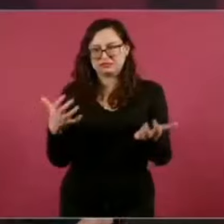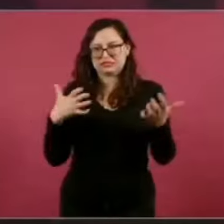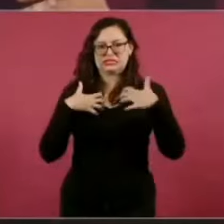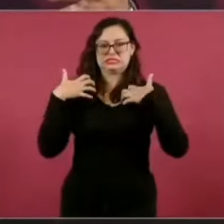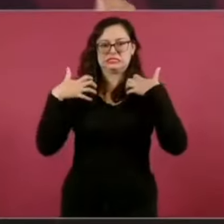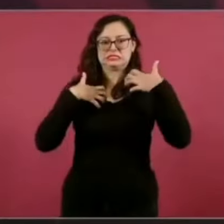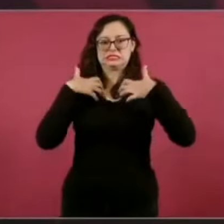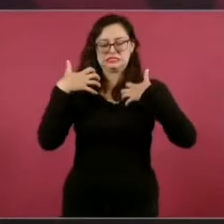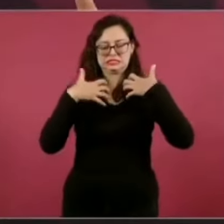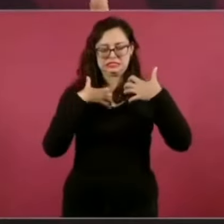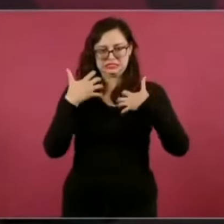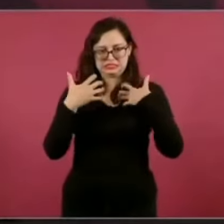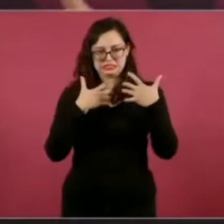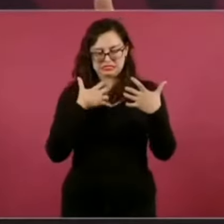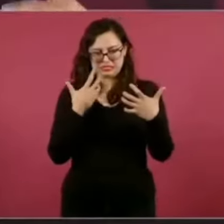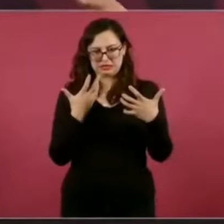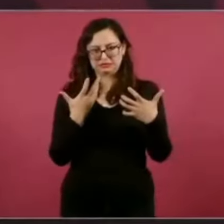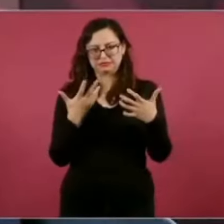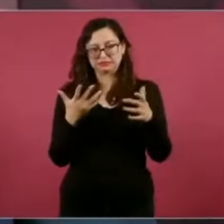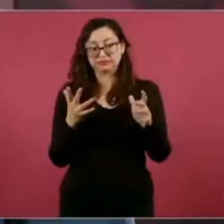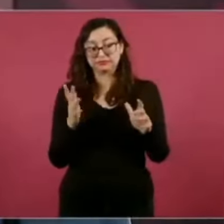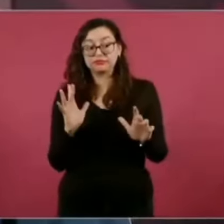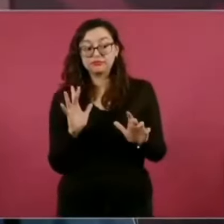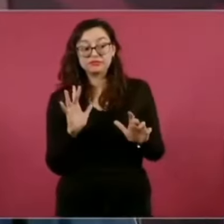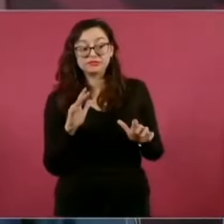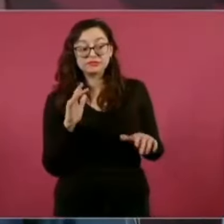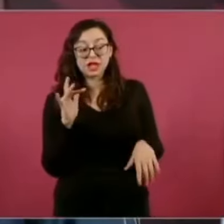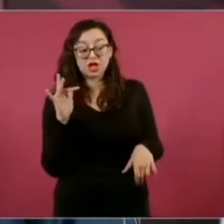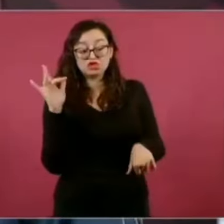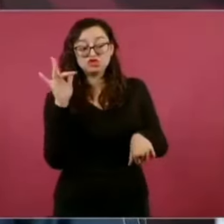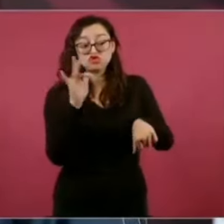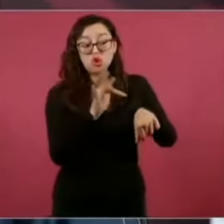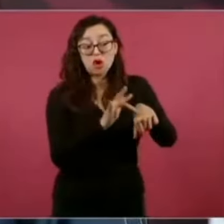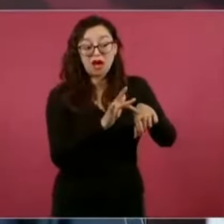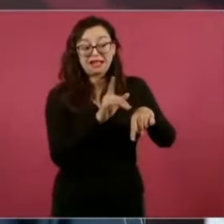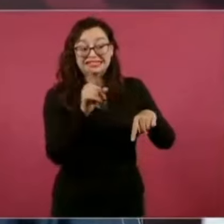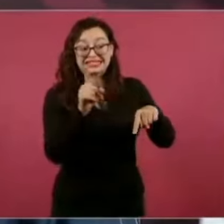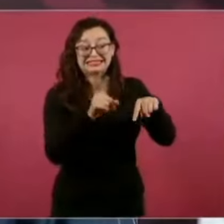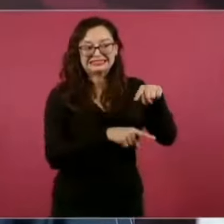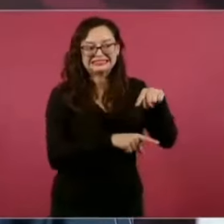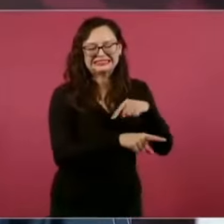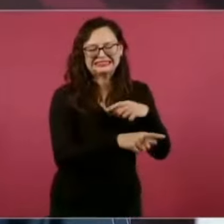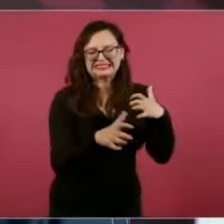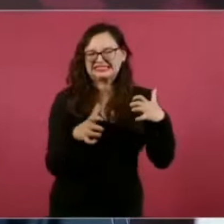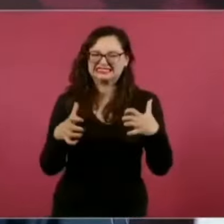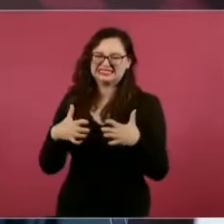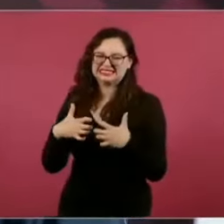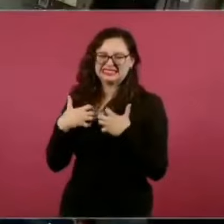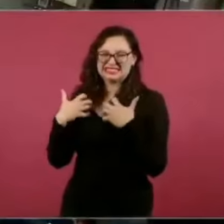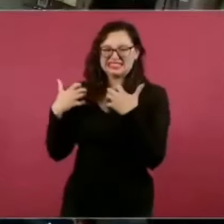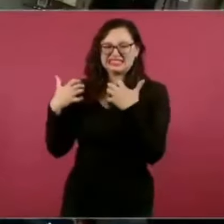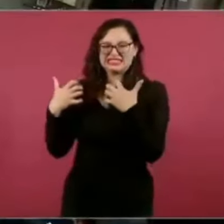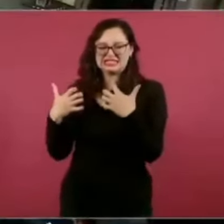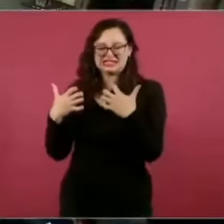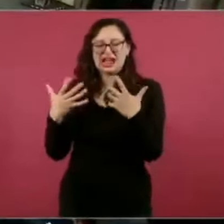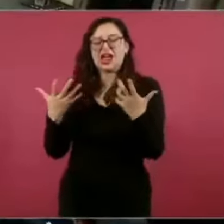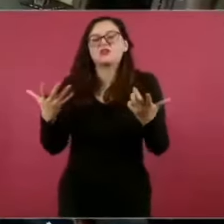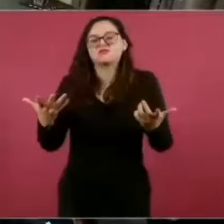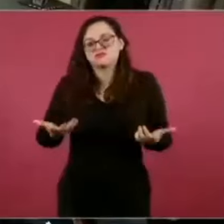porque si se lleva a cabo un proceso de transformación, pues tiene que